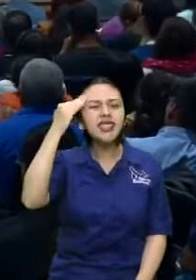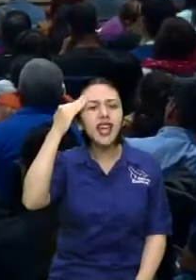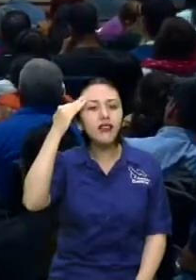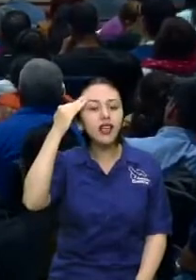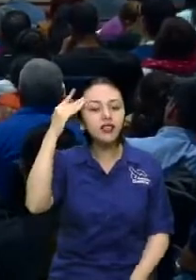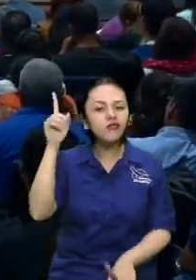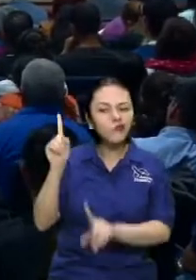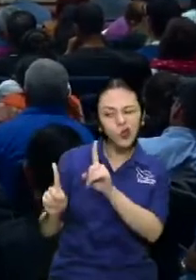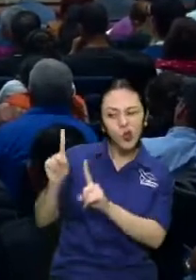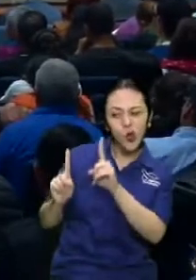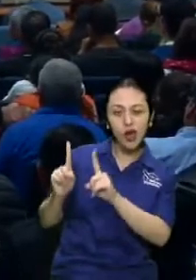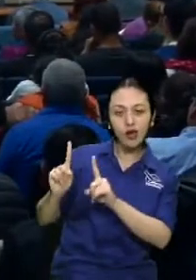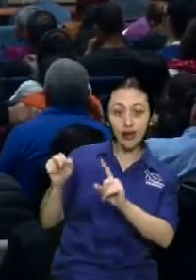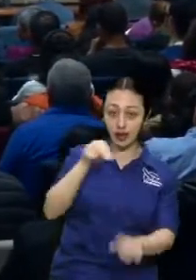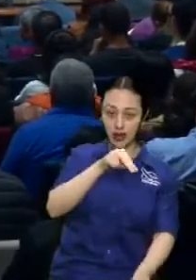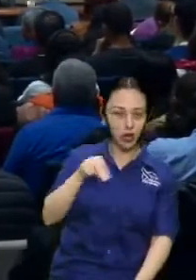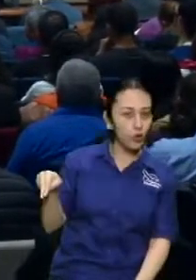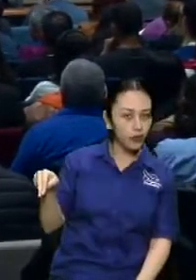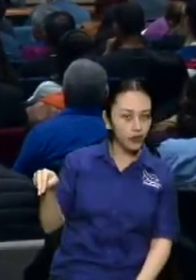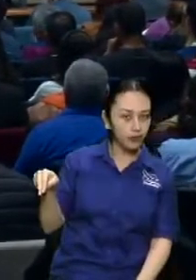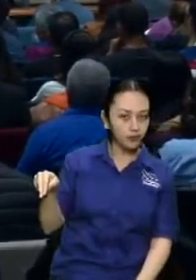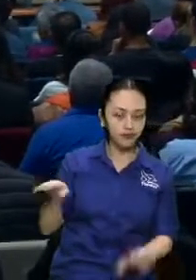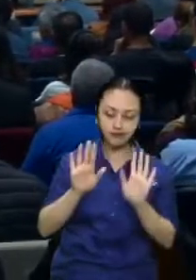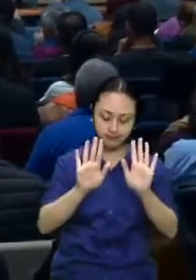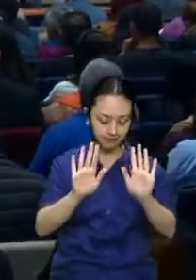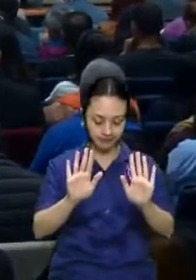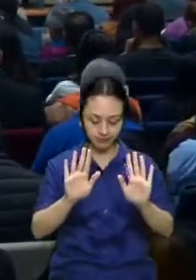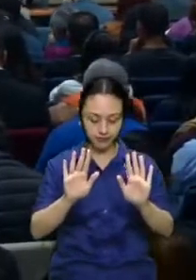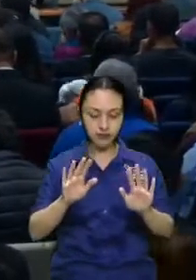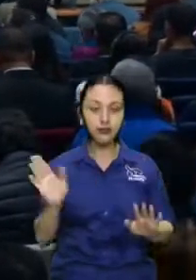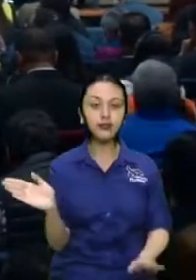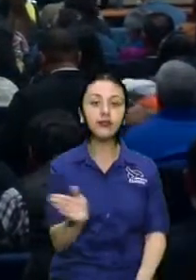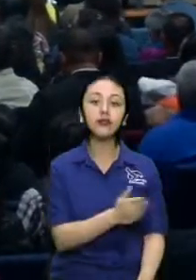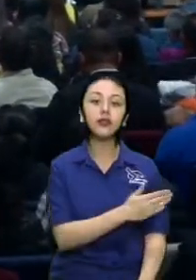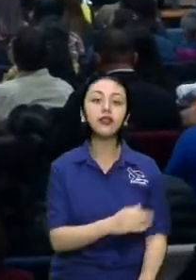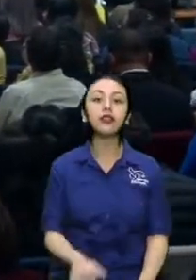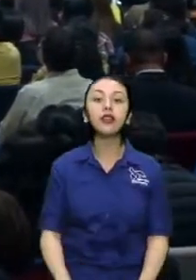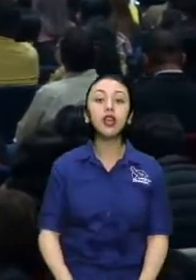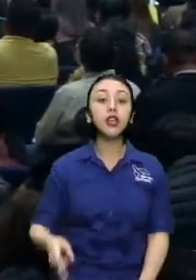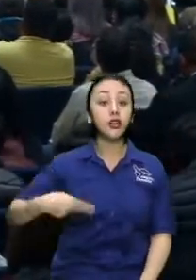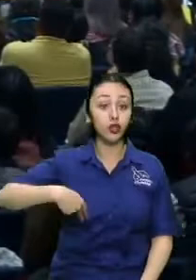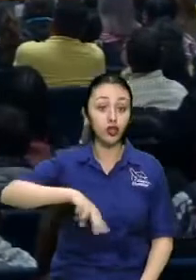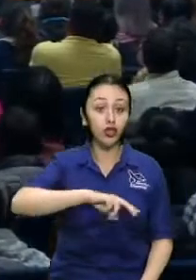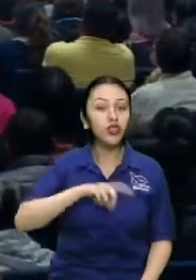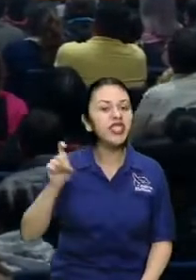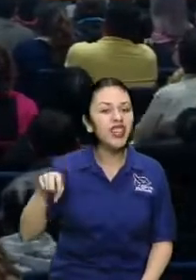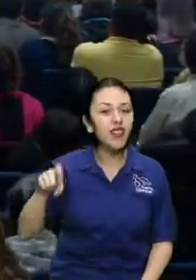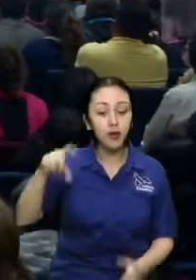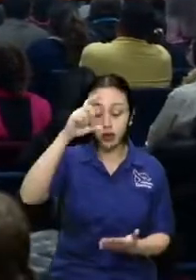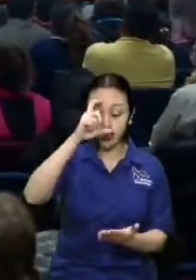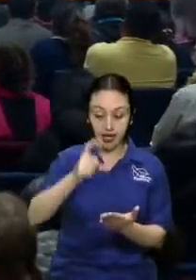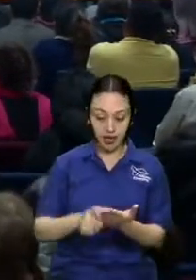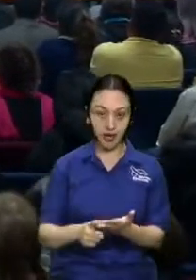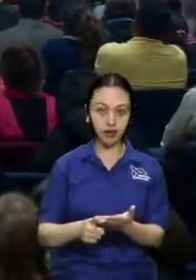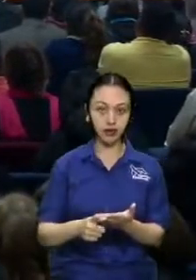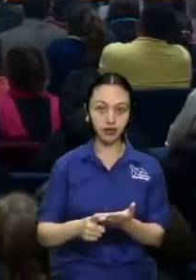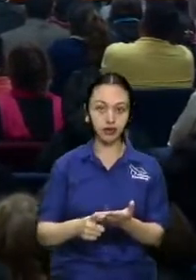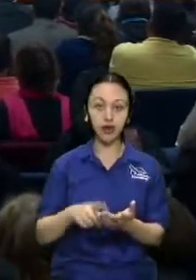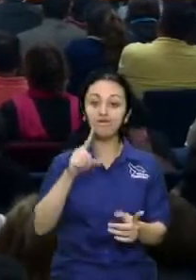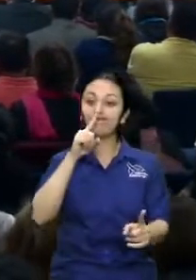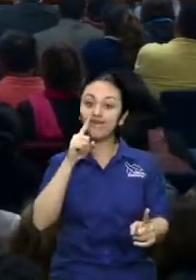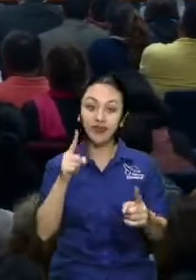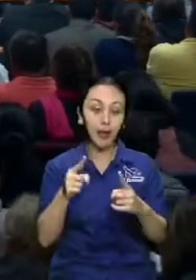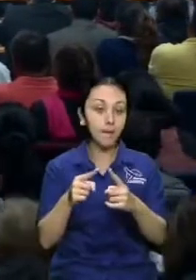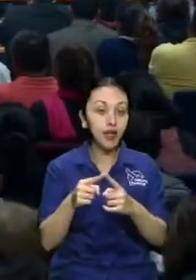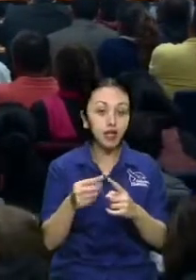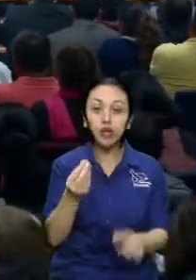Ah, no, ahí ya me tiene otro lío. Bueno, pero entonces hay que creer. La otra cosa, hay que comer el pan. Eso lo platicamos el